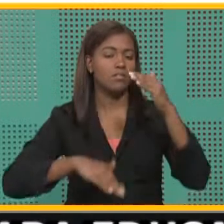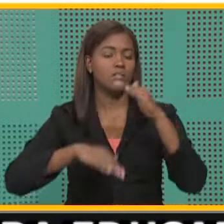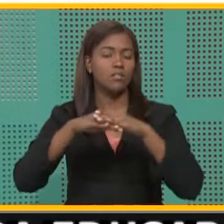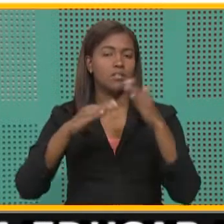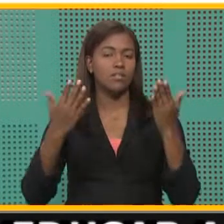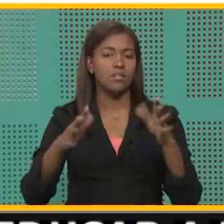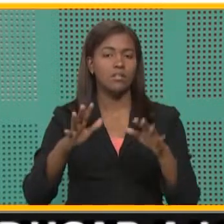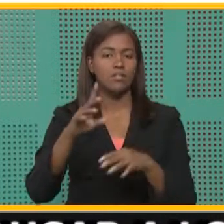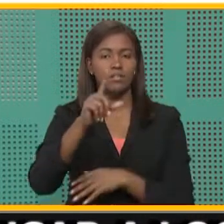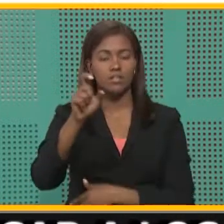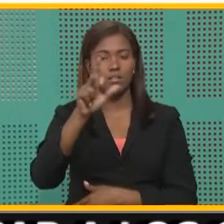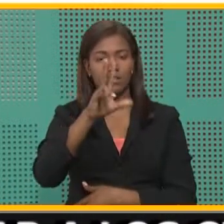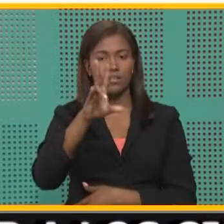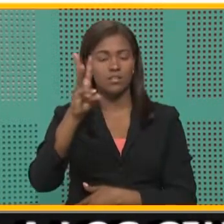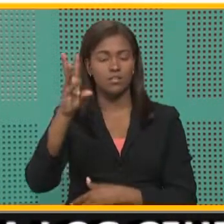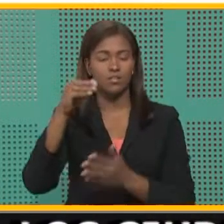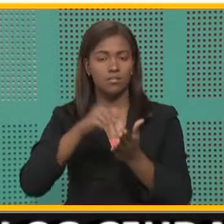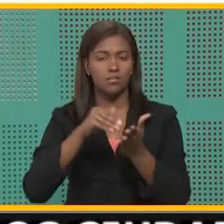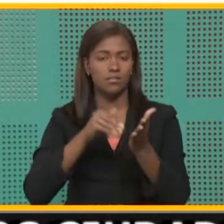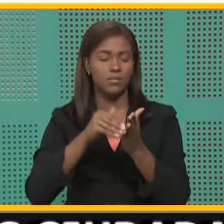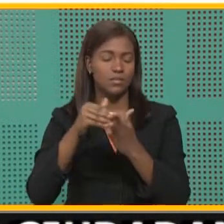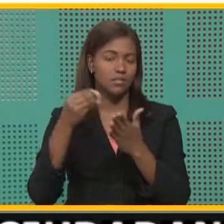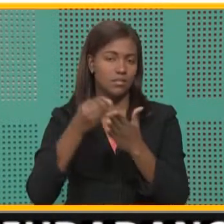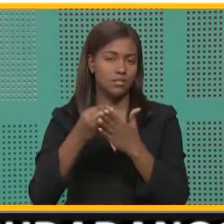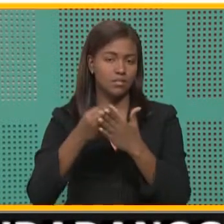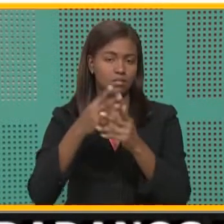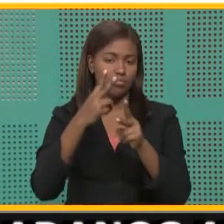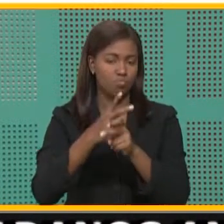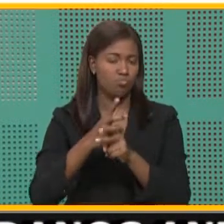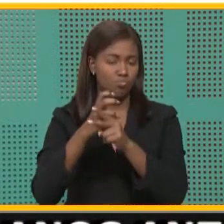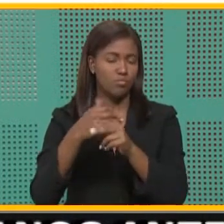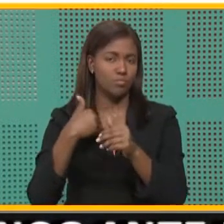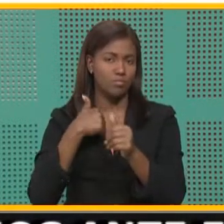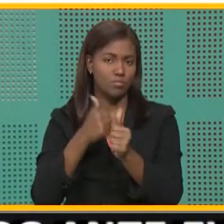los 136 mil millones de pesos de préstamo